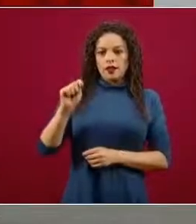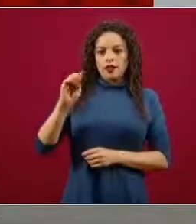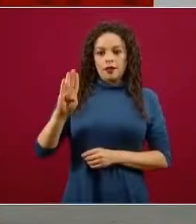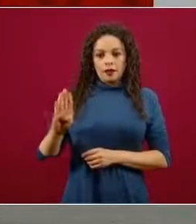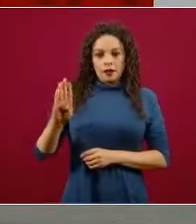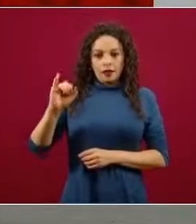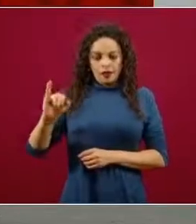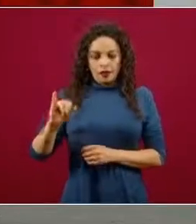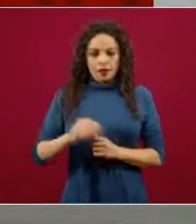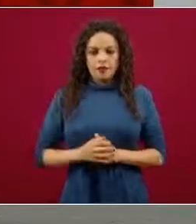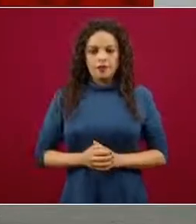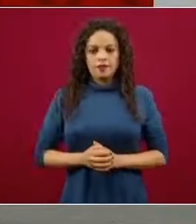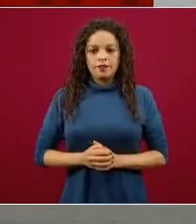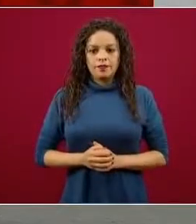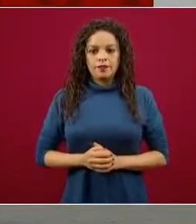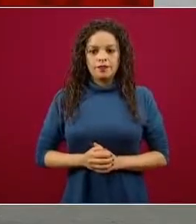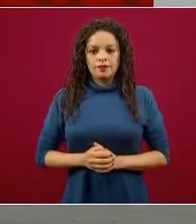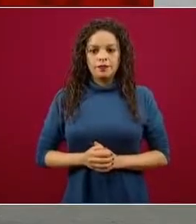LGTBI,